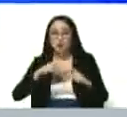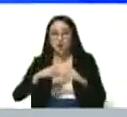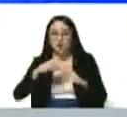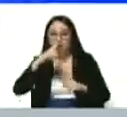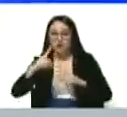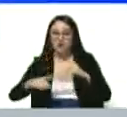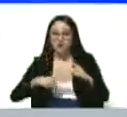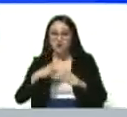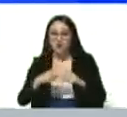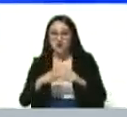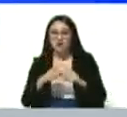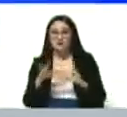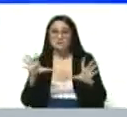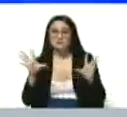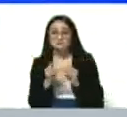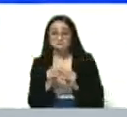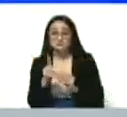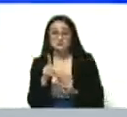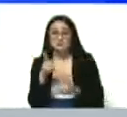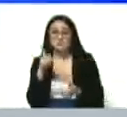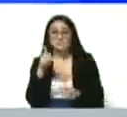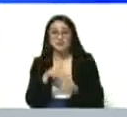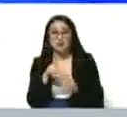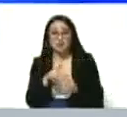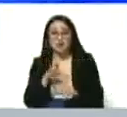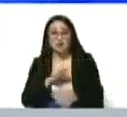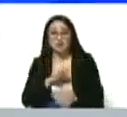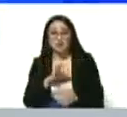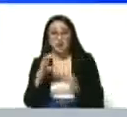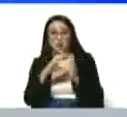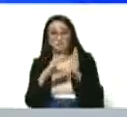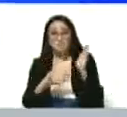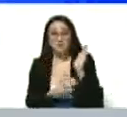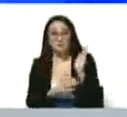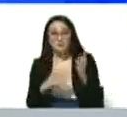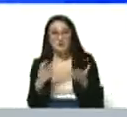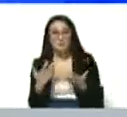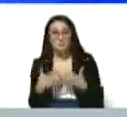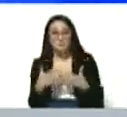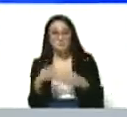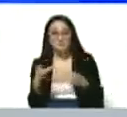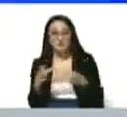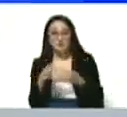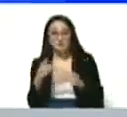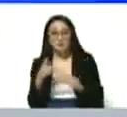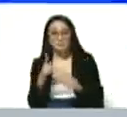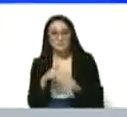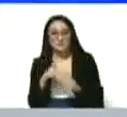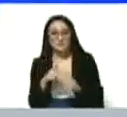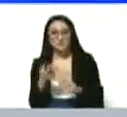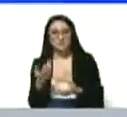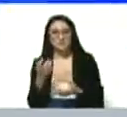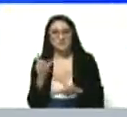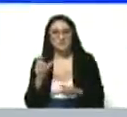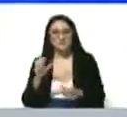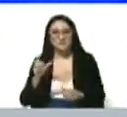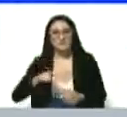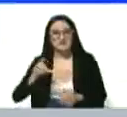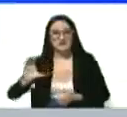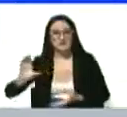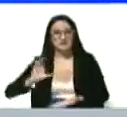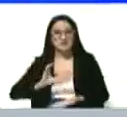el reporte petrolero global de OPEP, vemos que el sector petrolero necesitará inversiones acumuladas de